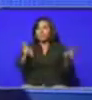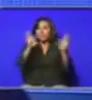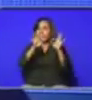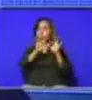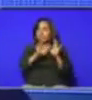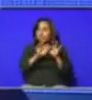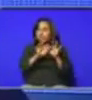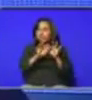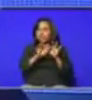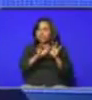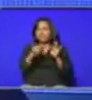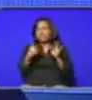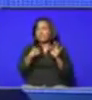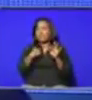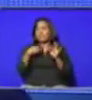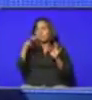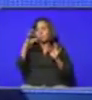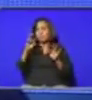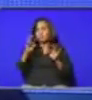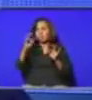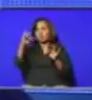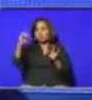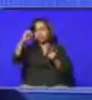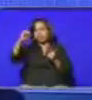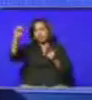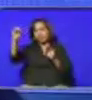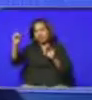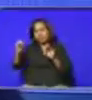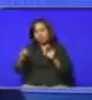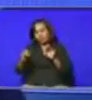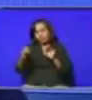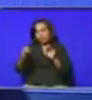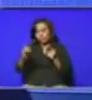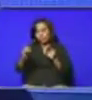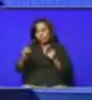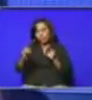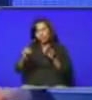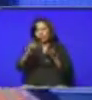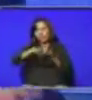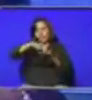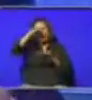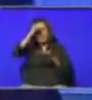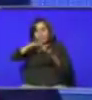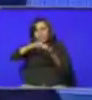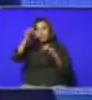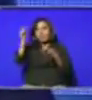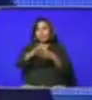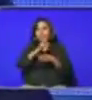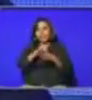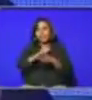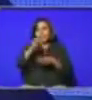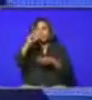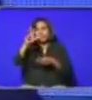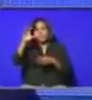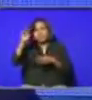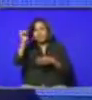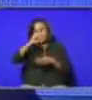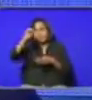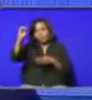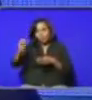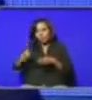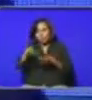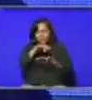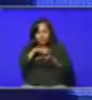de 70% práctico a 30% teórico. Es decir, va a recibir formación teórica,